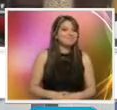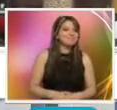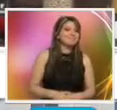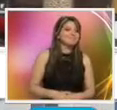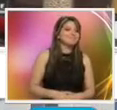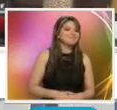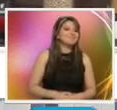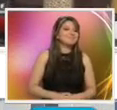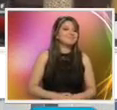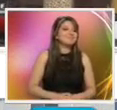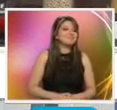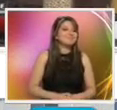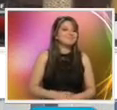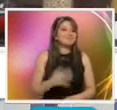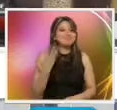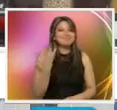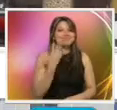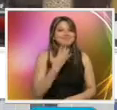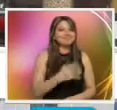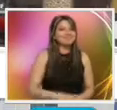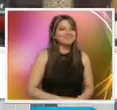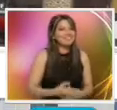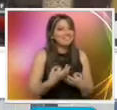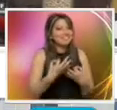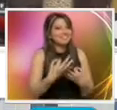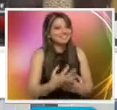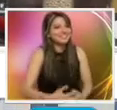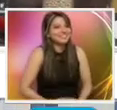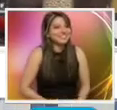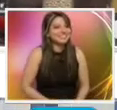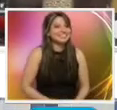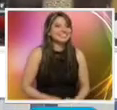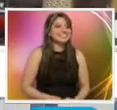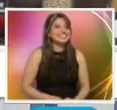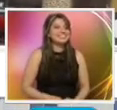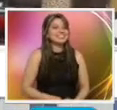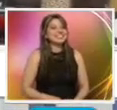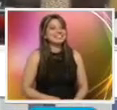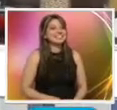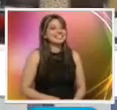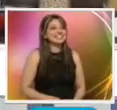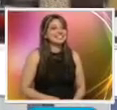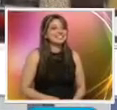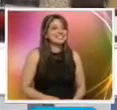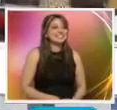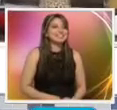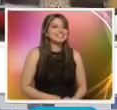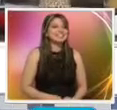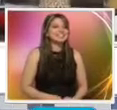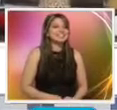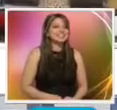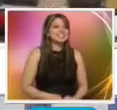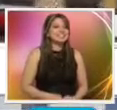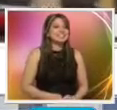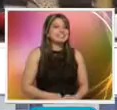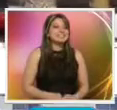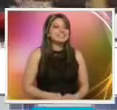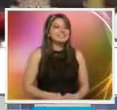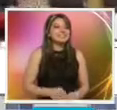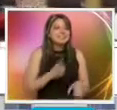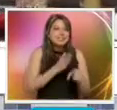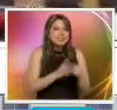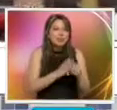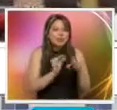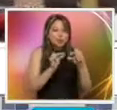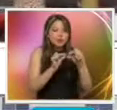sí. para darle sabor, para darle el aroma. Ok. Casual en casita. Muy bien. Lo agregamos todo.